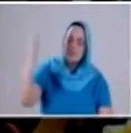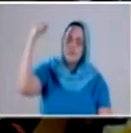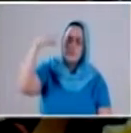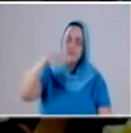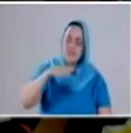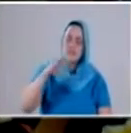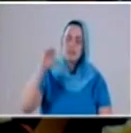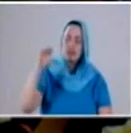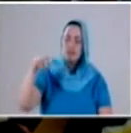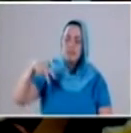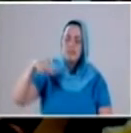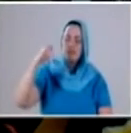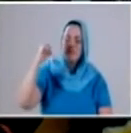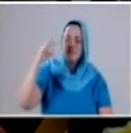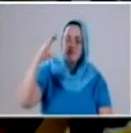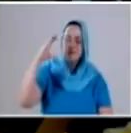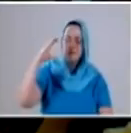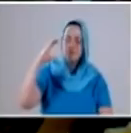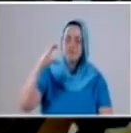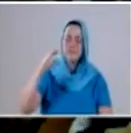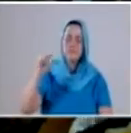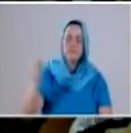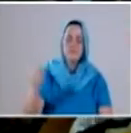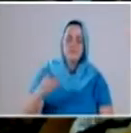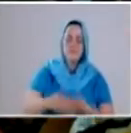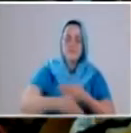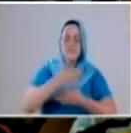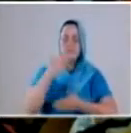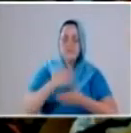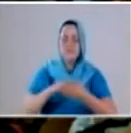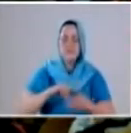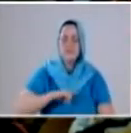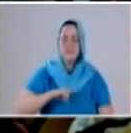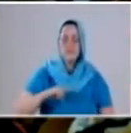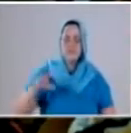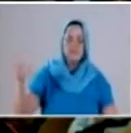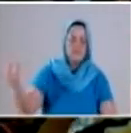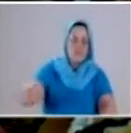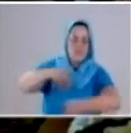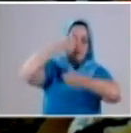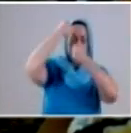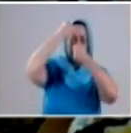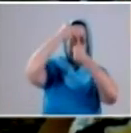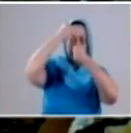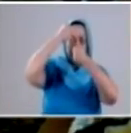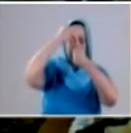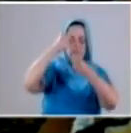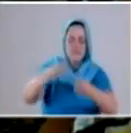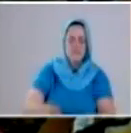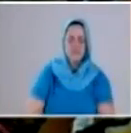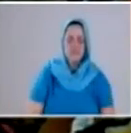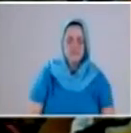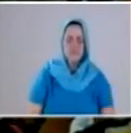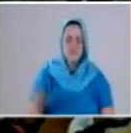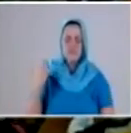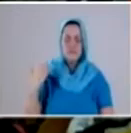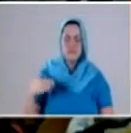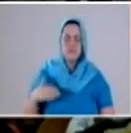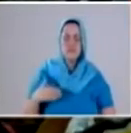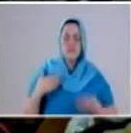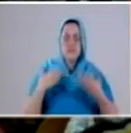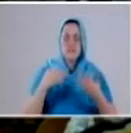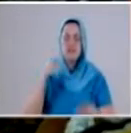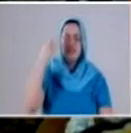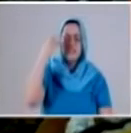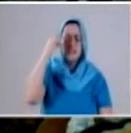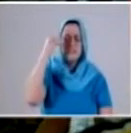Enoc, que antes de ser arrebatado fue dado testimonio acerca de